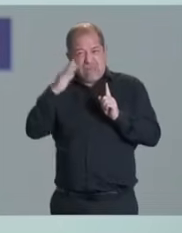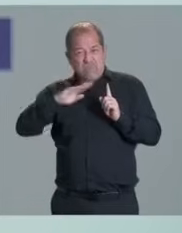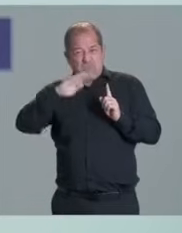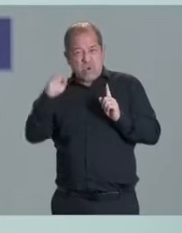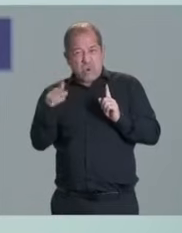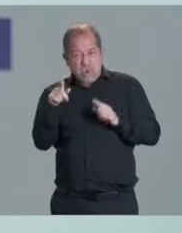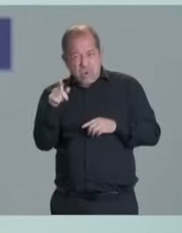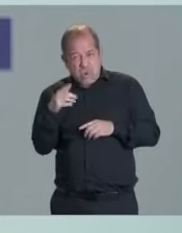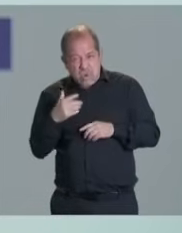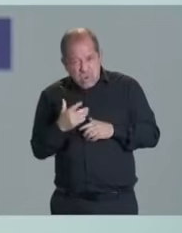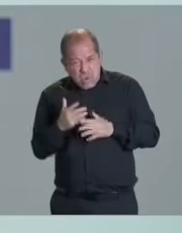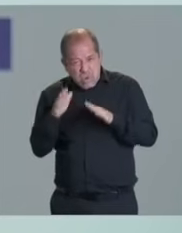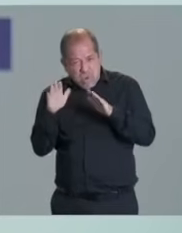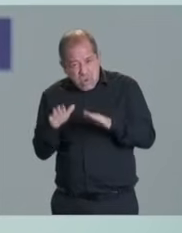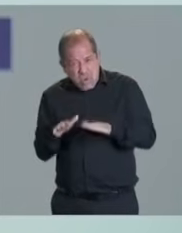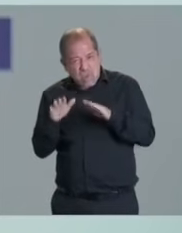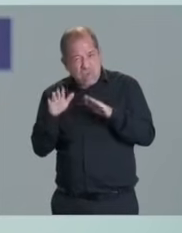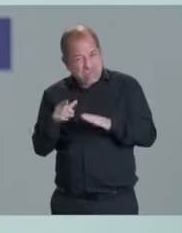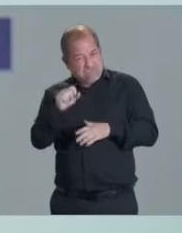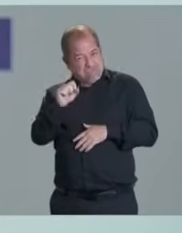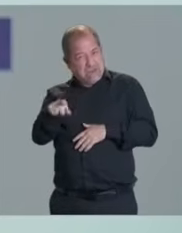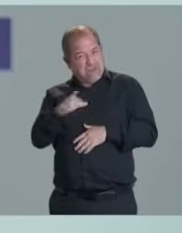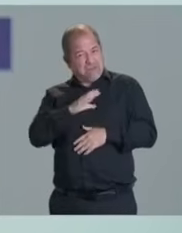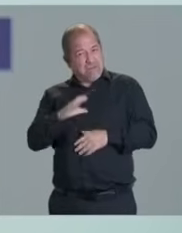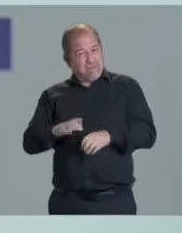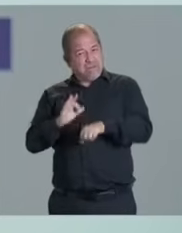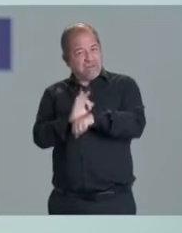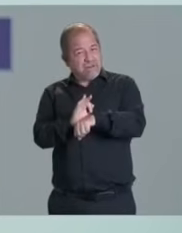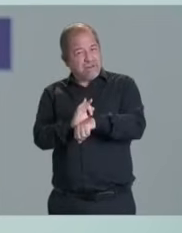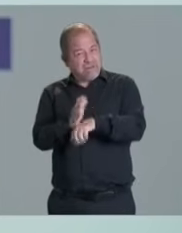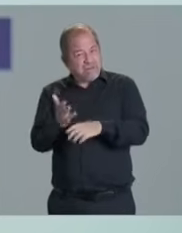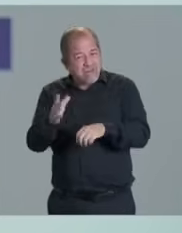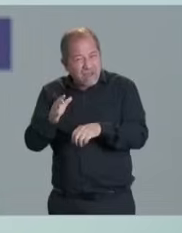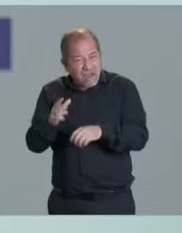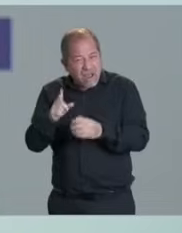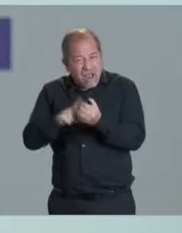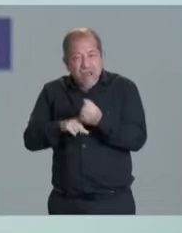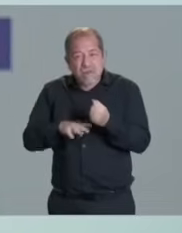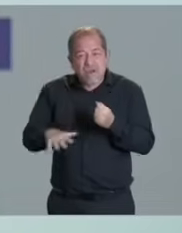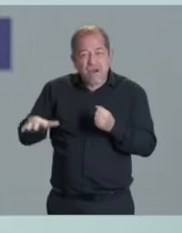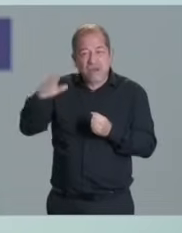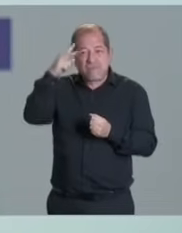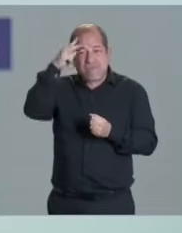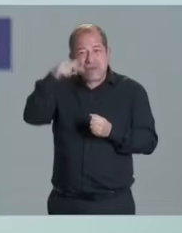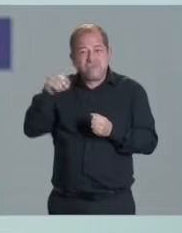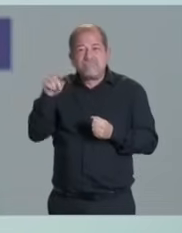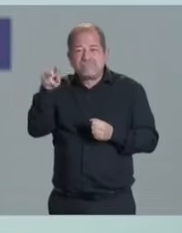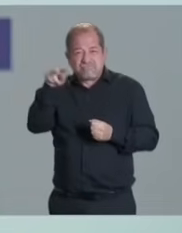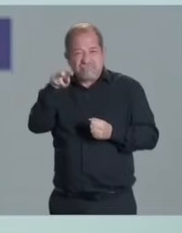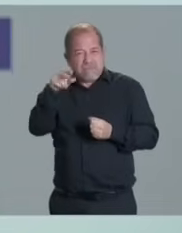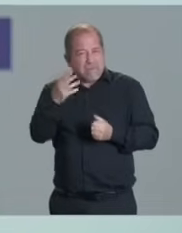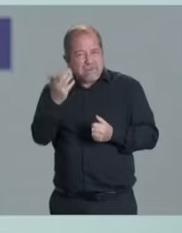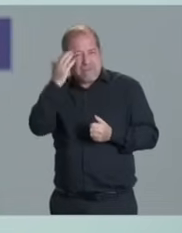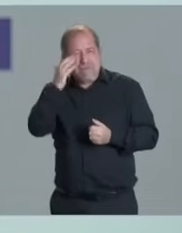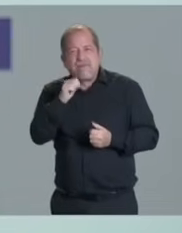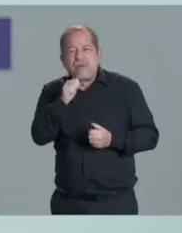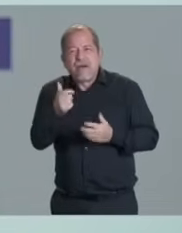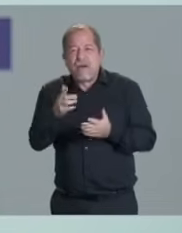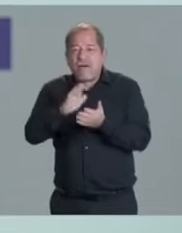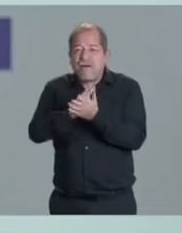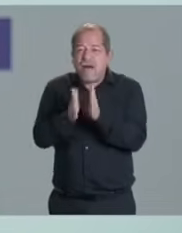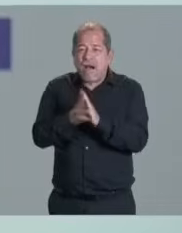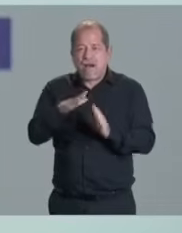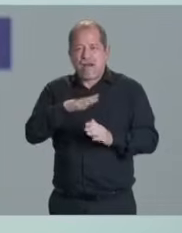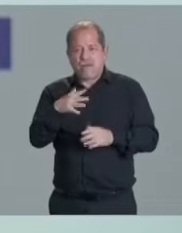la realidad del país. Si salieras al mercado, te darías cuenta que la tortilla pasó de 14 a 22 pesos,